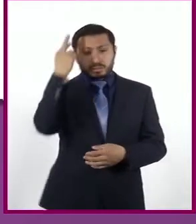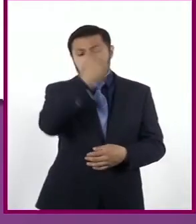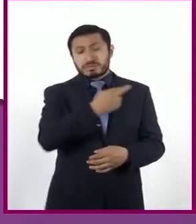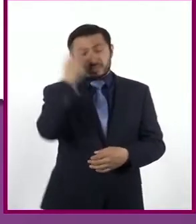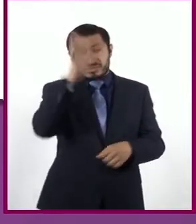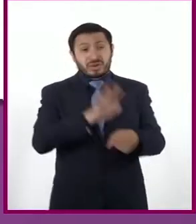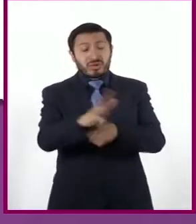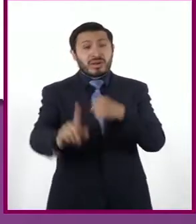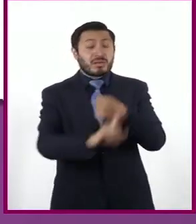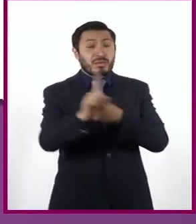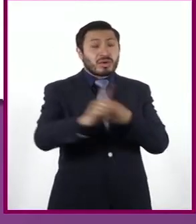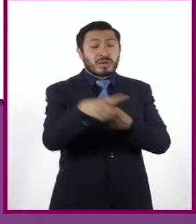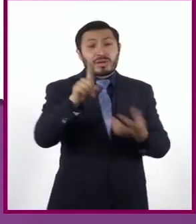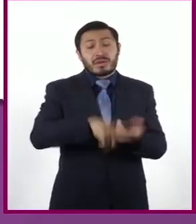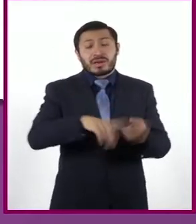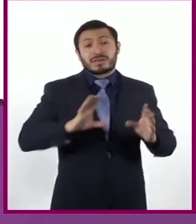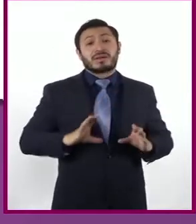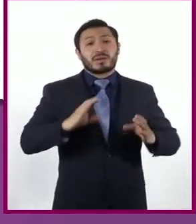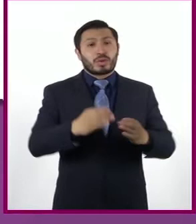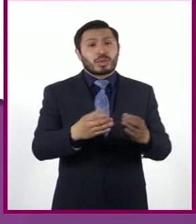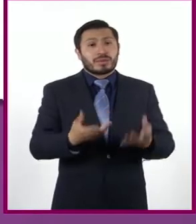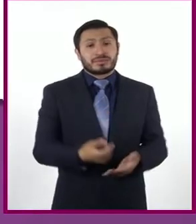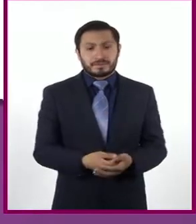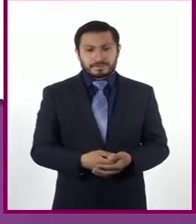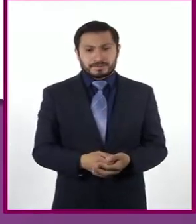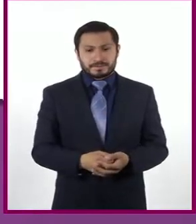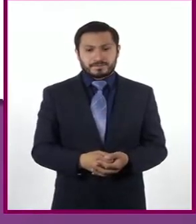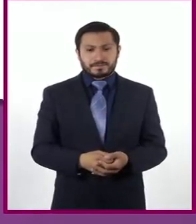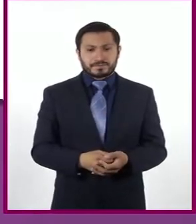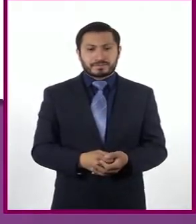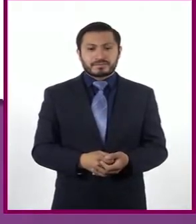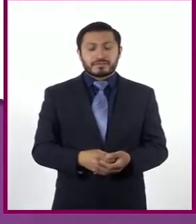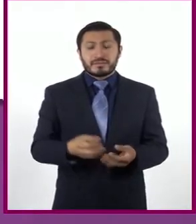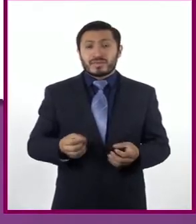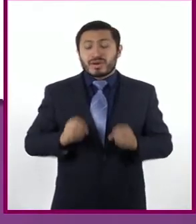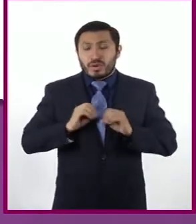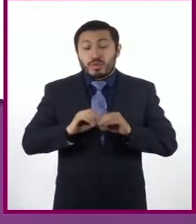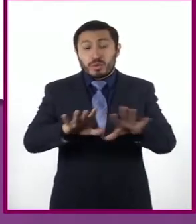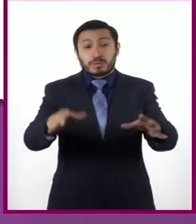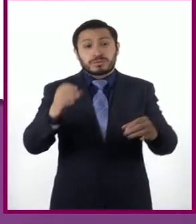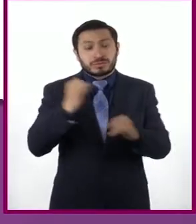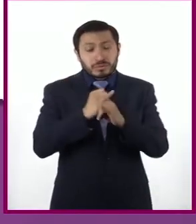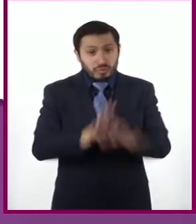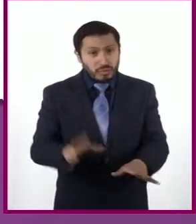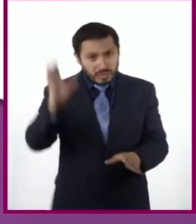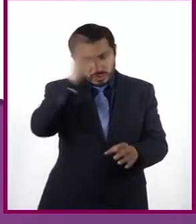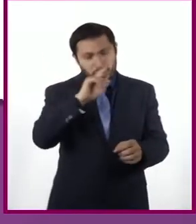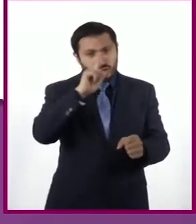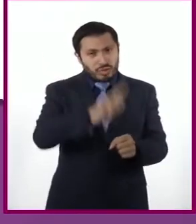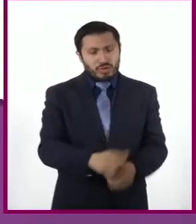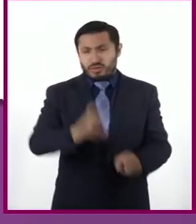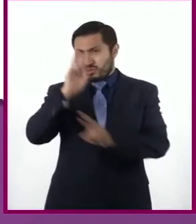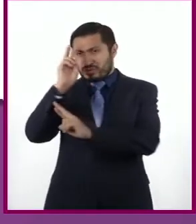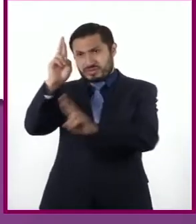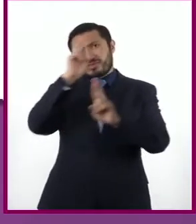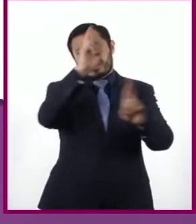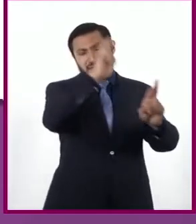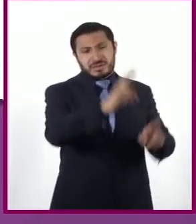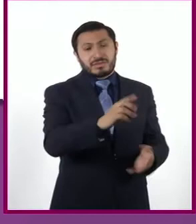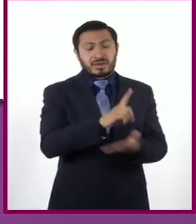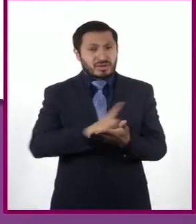problemas y necesidades de la comunidad, la difusión y la promoción de la cultura cívica y el respeto a los derechos